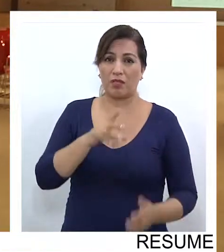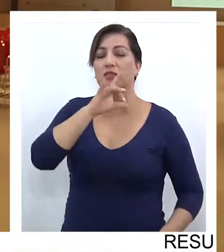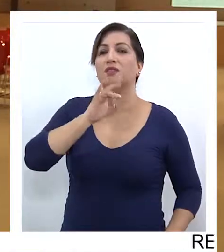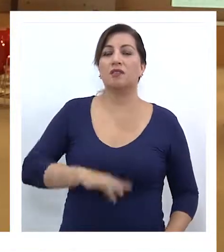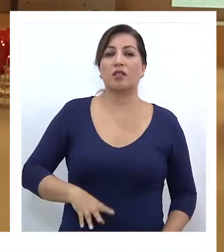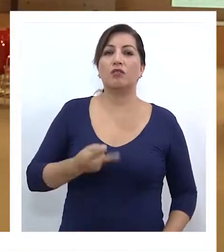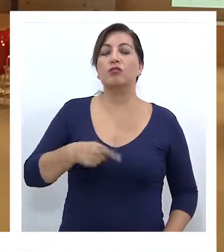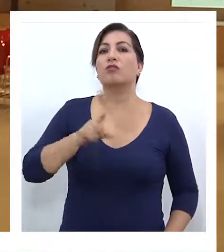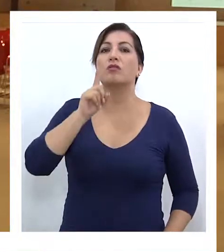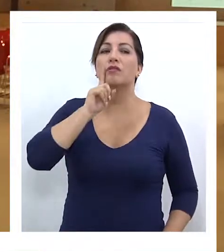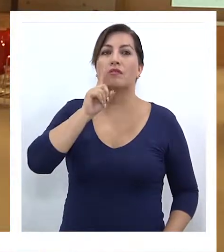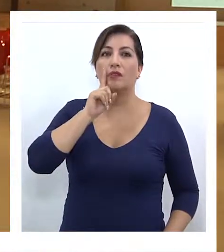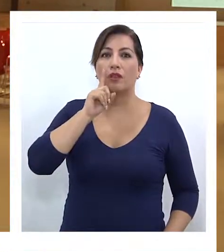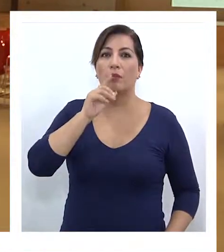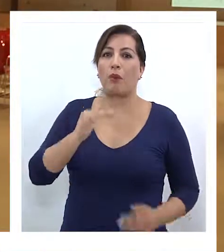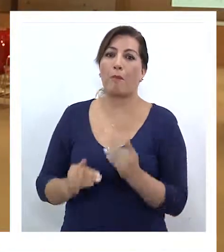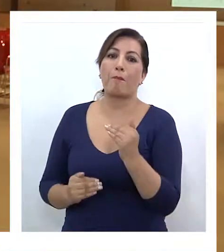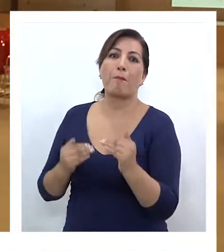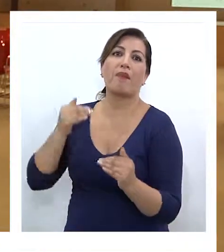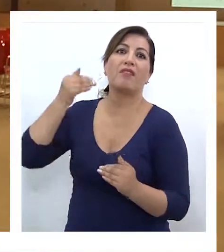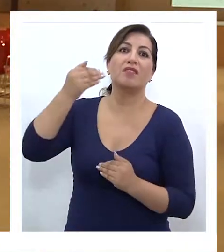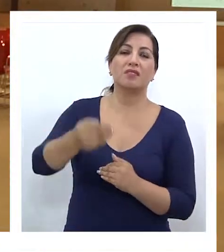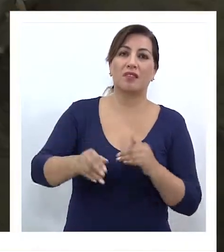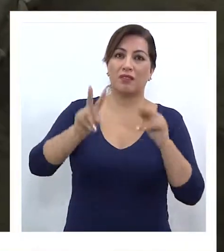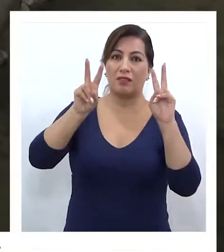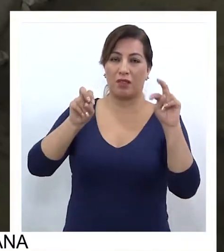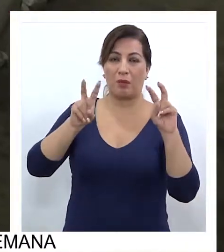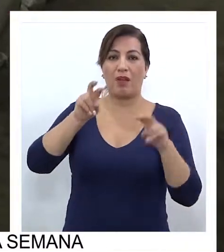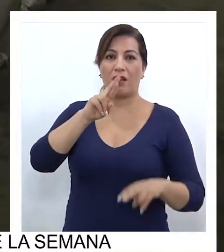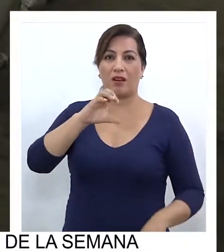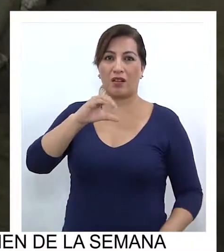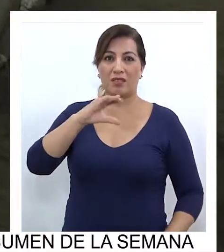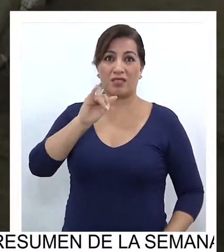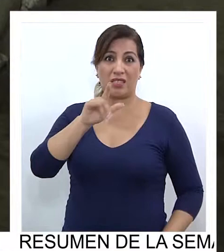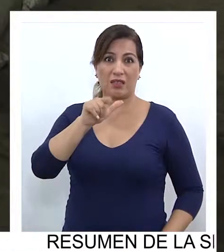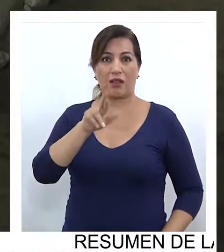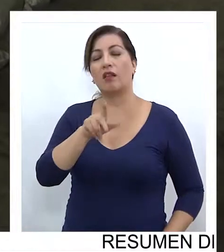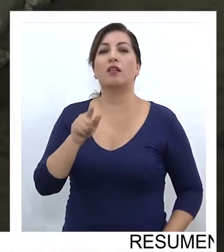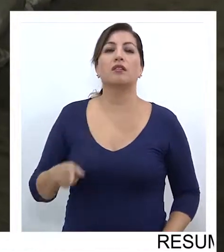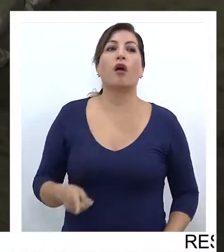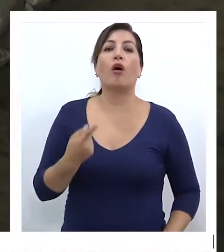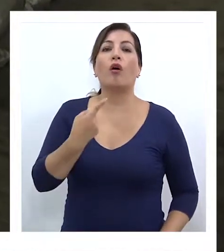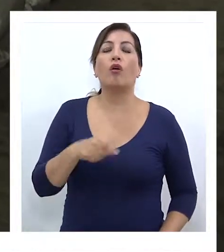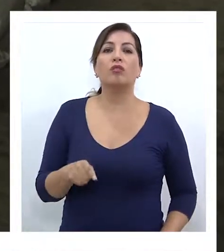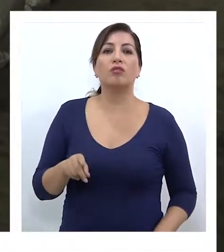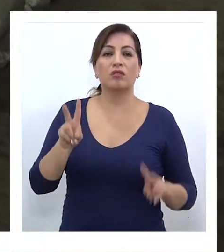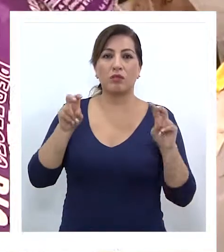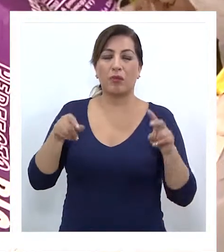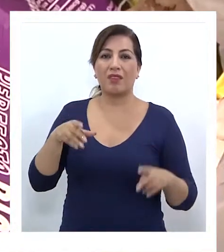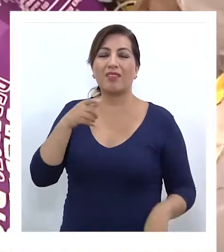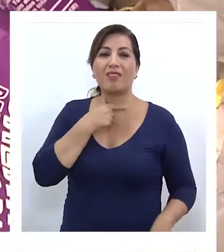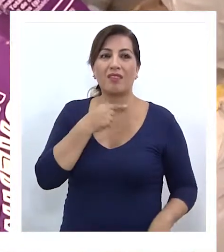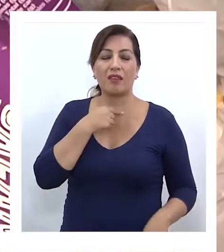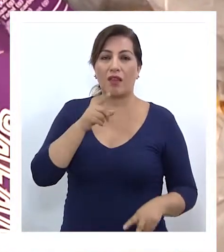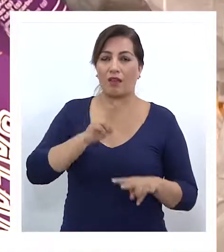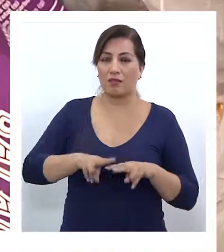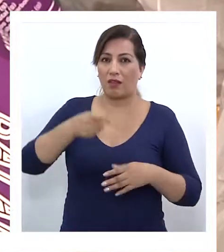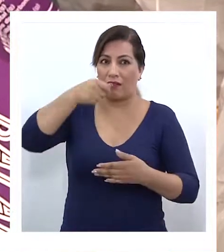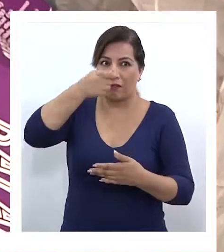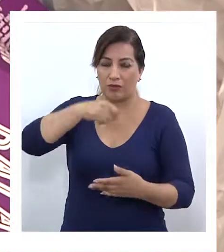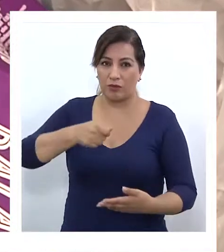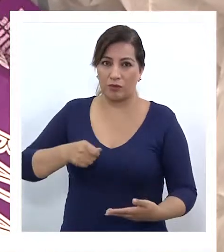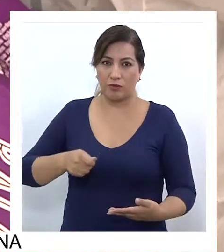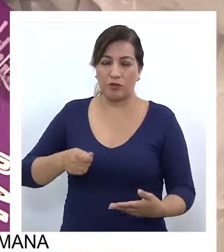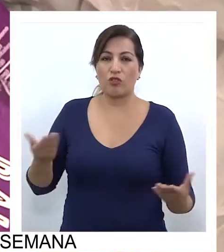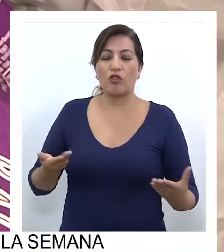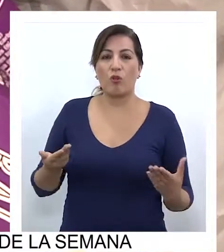país tenemos para pegarnos un salto en materia de reciclaje. Otra de las cosas que busca este diagnóstico es la capacidad de recolección